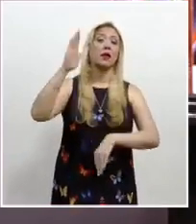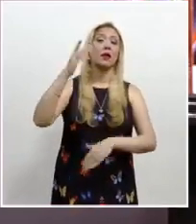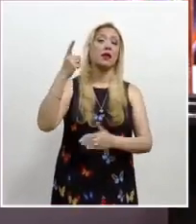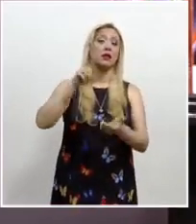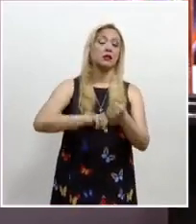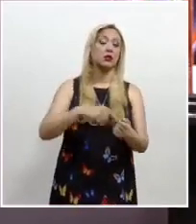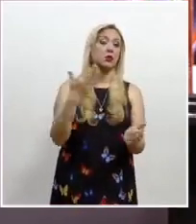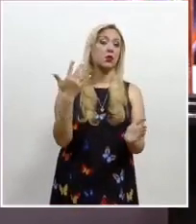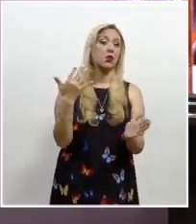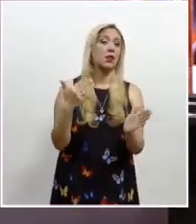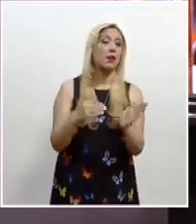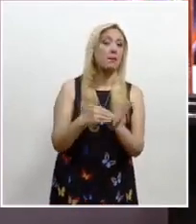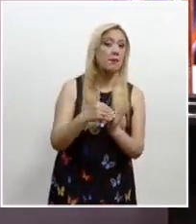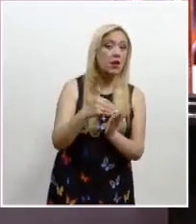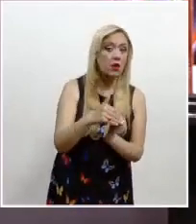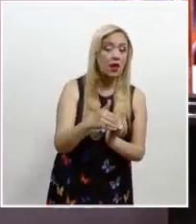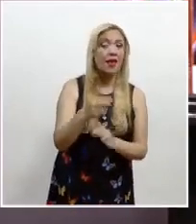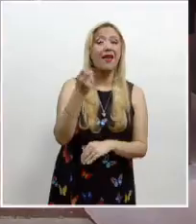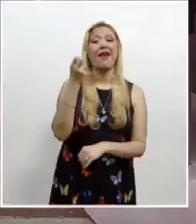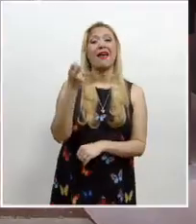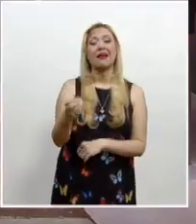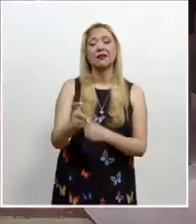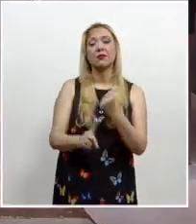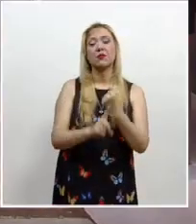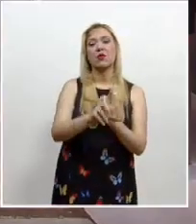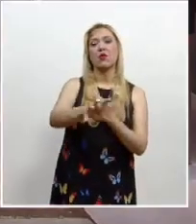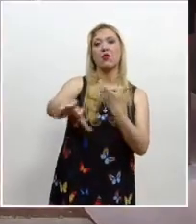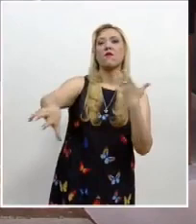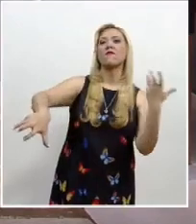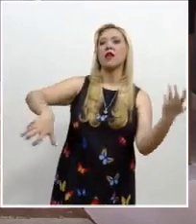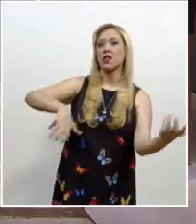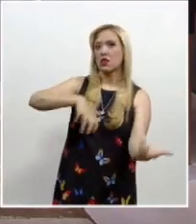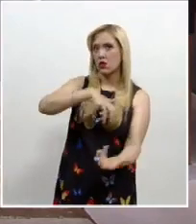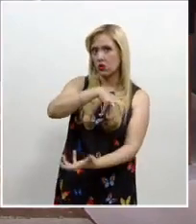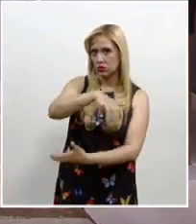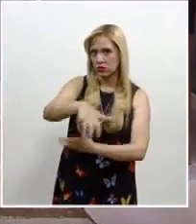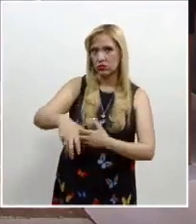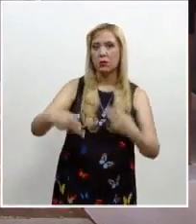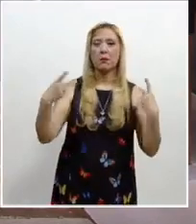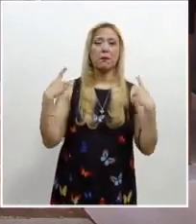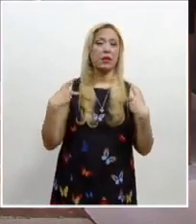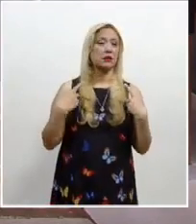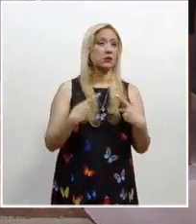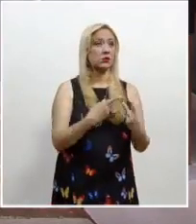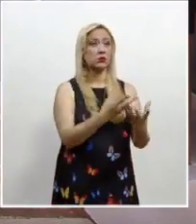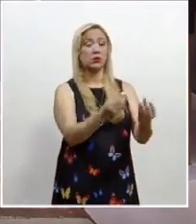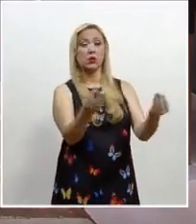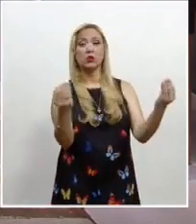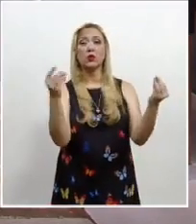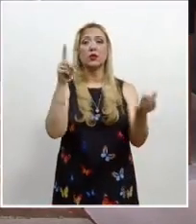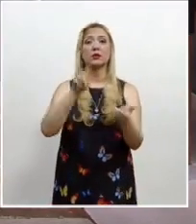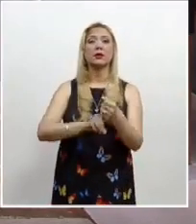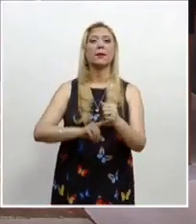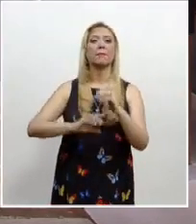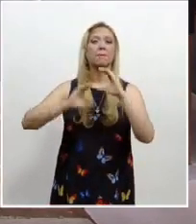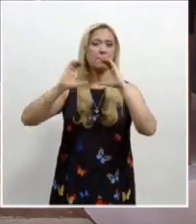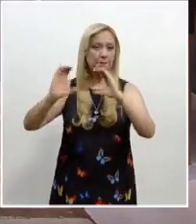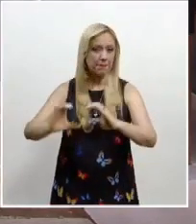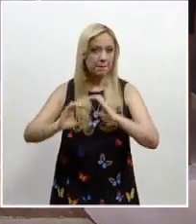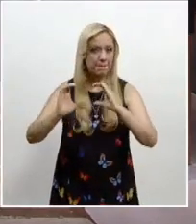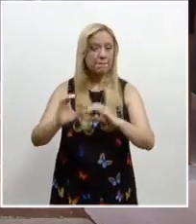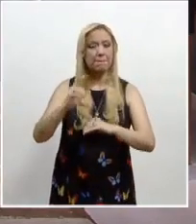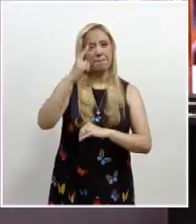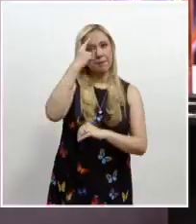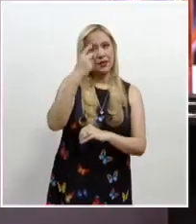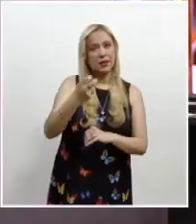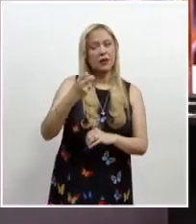50 millones. Esto provoca conflictos sociales. Muchas de las personas que otorgan cuidados o que se dedican a los